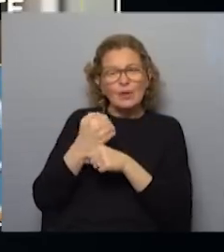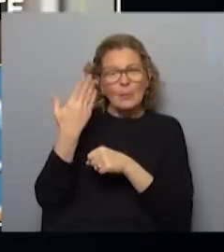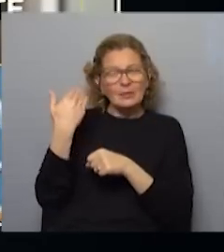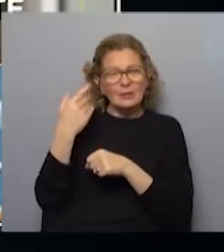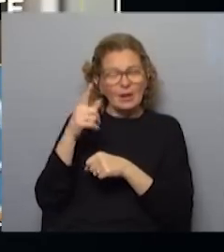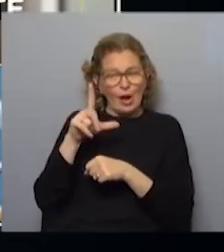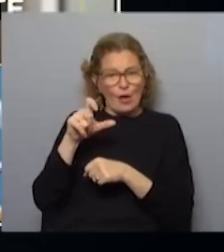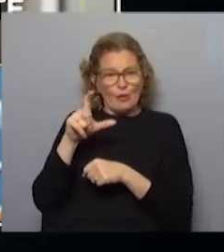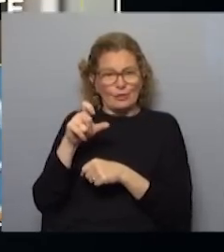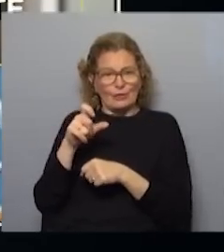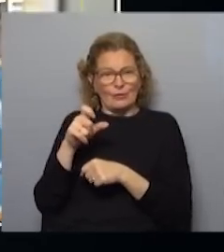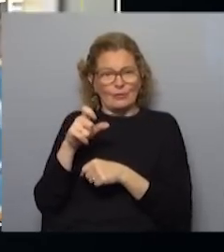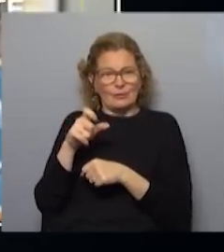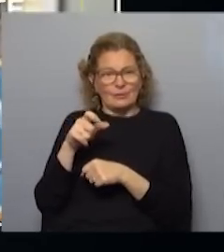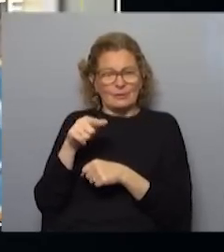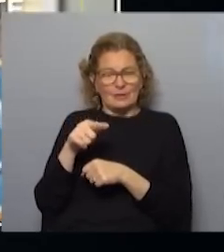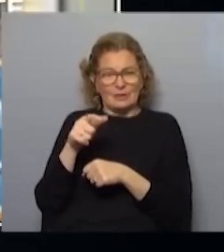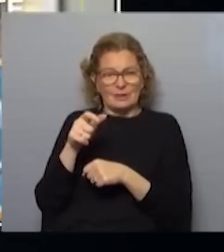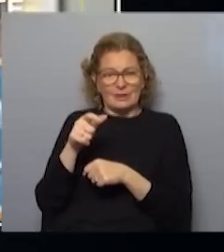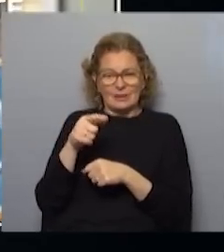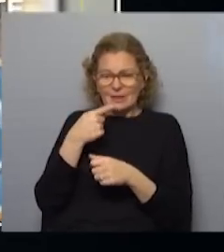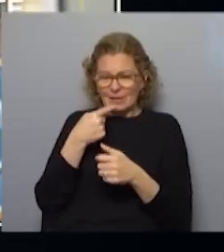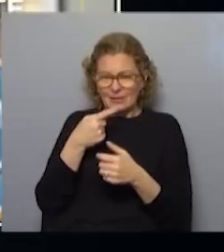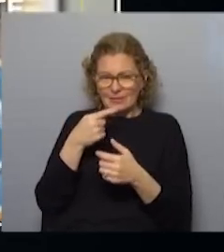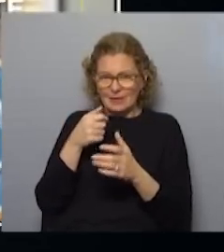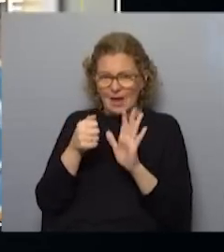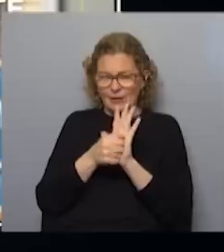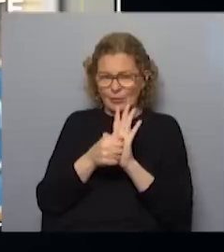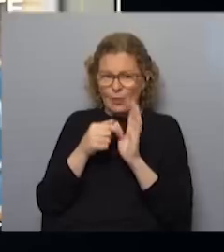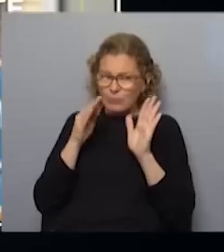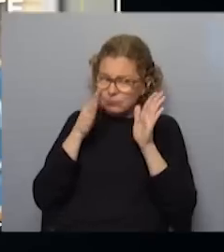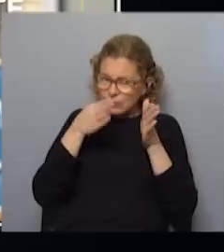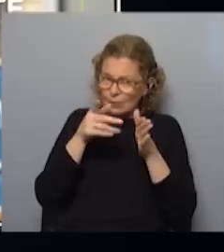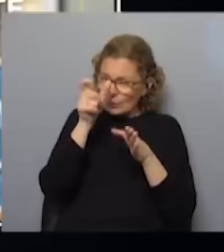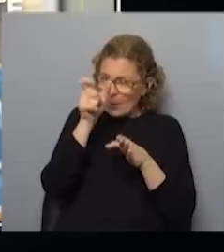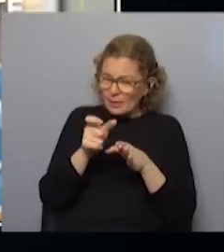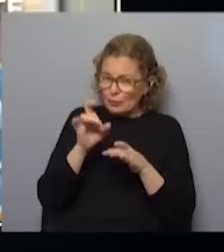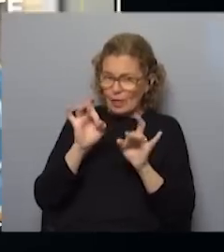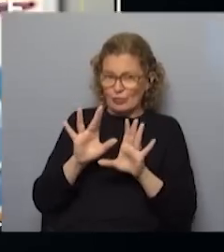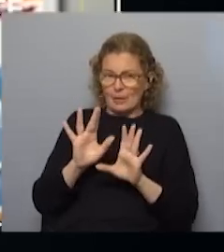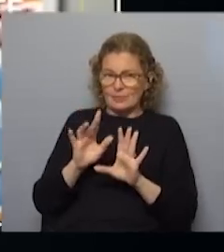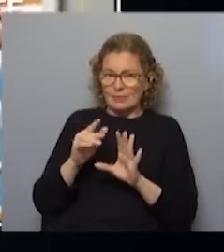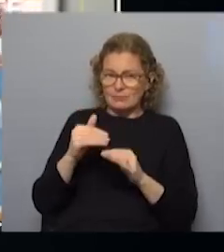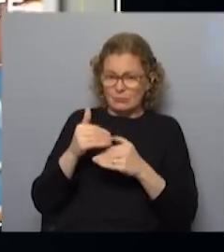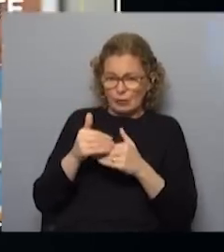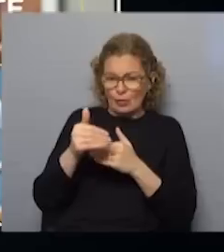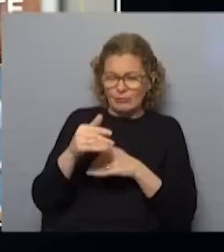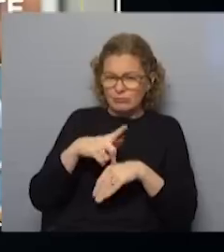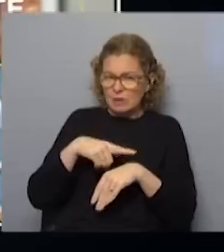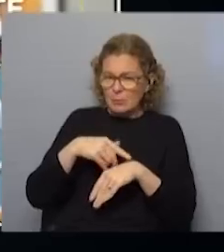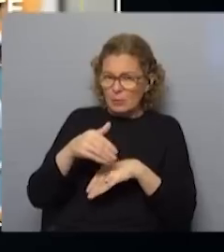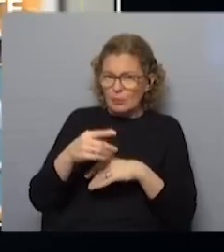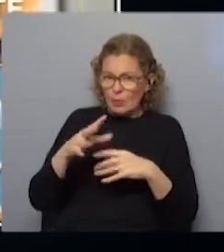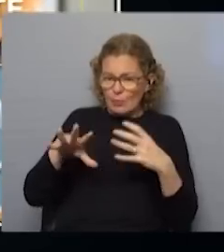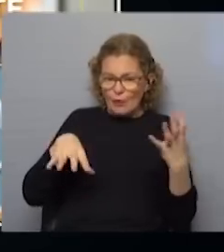Era obvio que las indicaciones que daba el artículo apuntaba a una sola persona pasó el tiempo y bueno se